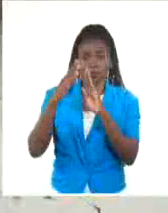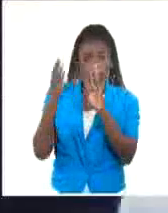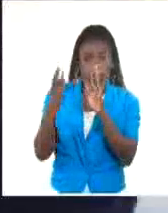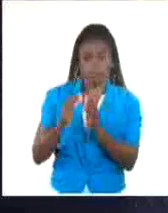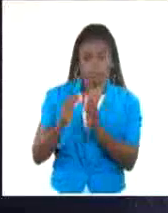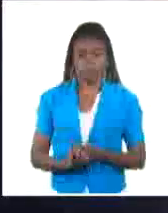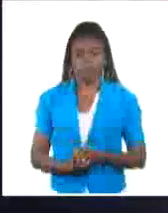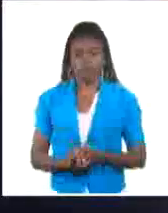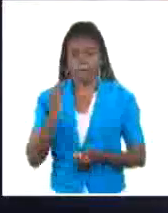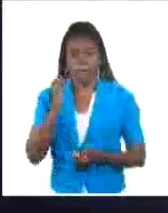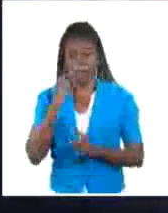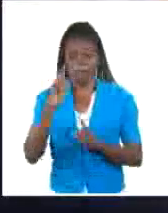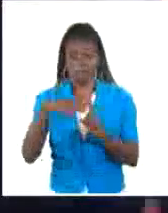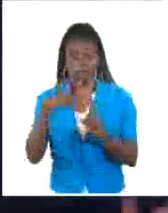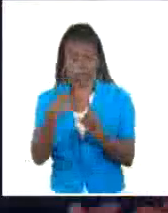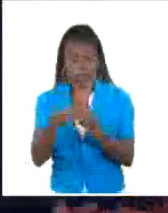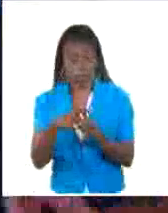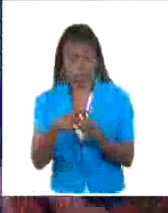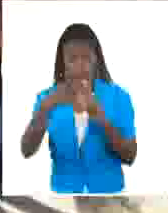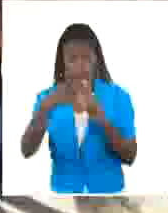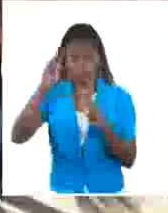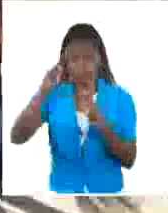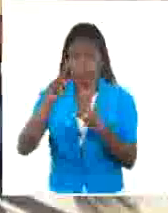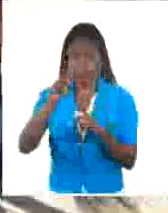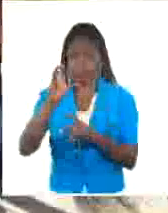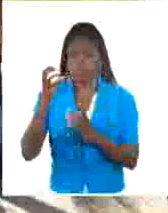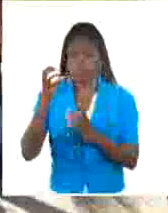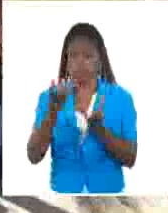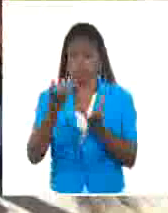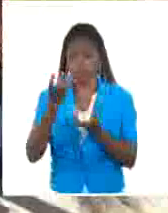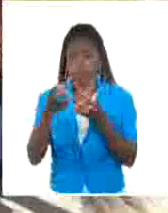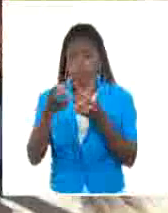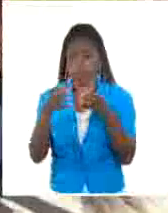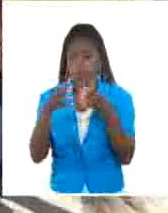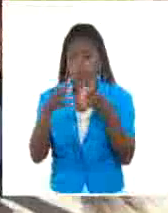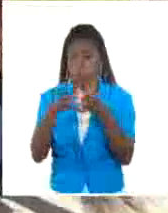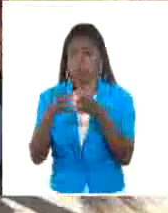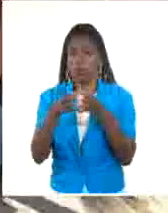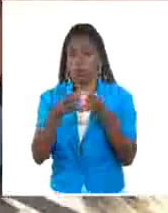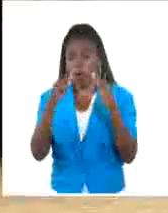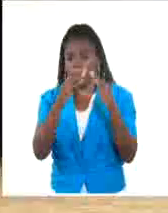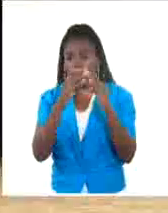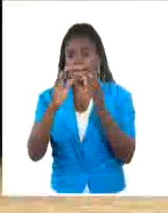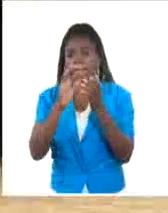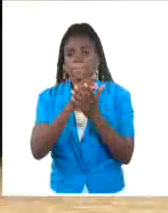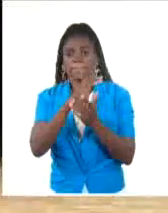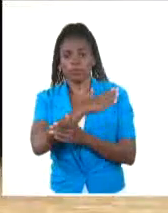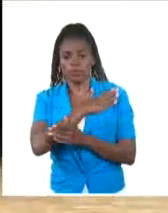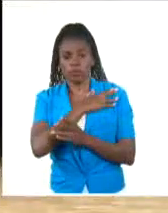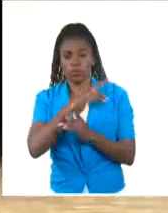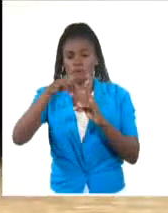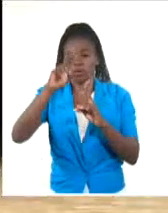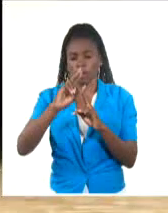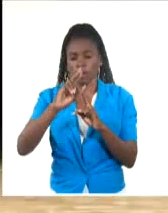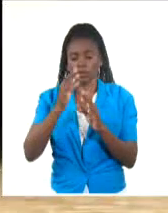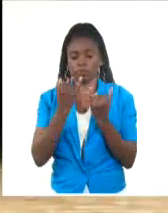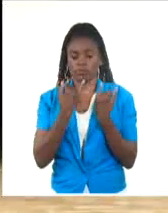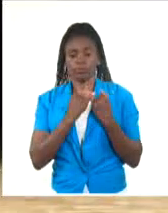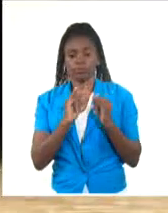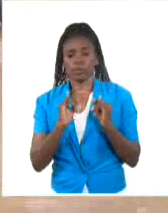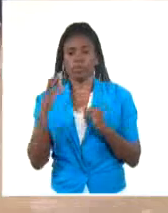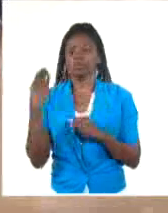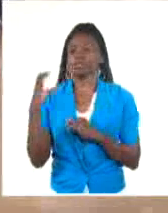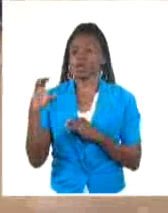A ellos se suman Teatro de los Elementos de Cienfuegos, el Conjunto Artístico Comunitario Corimacao de Matanzas y Teatro Independiente de